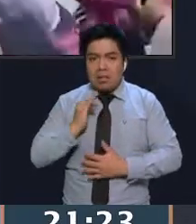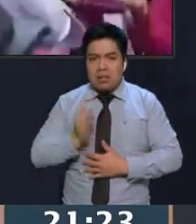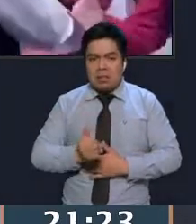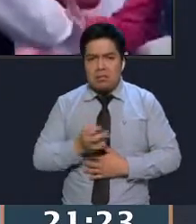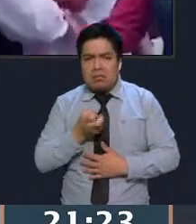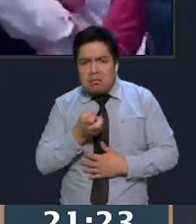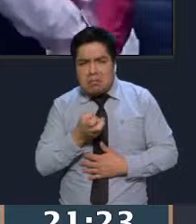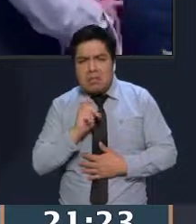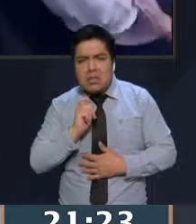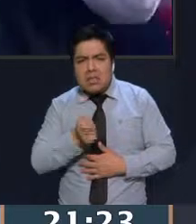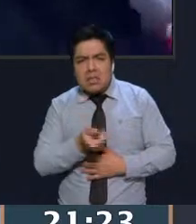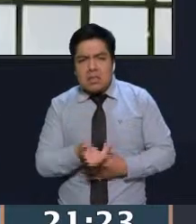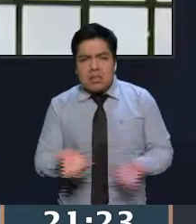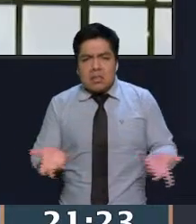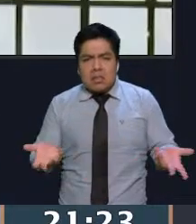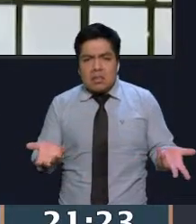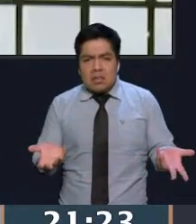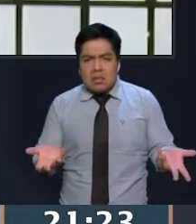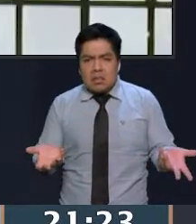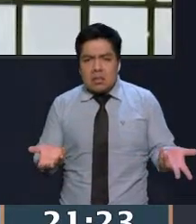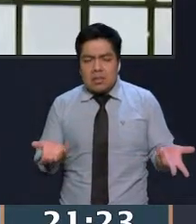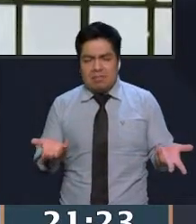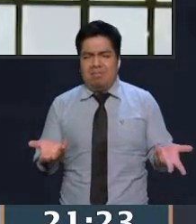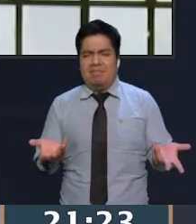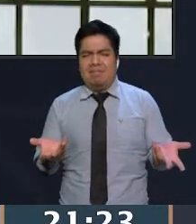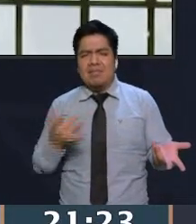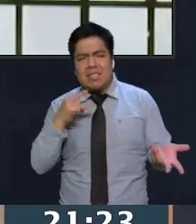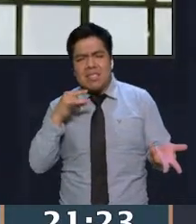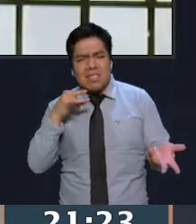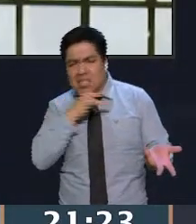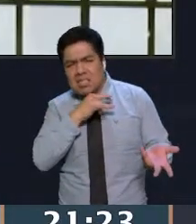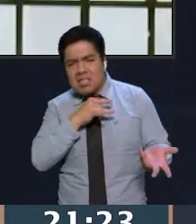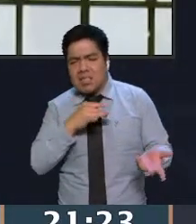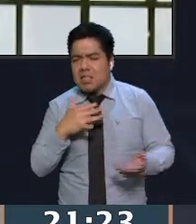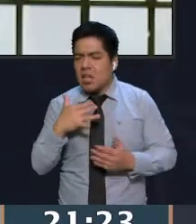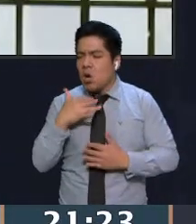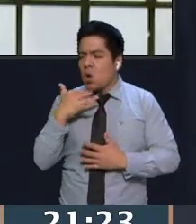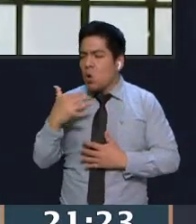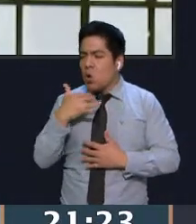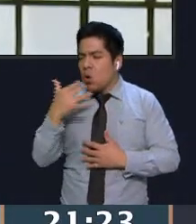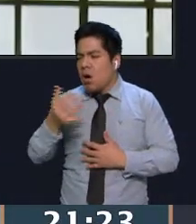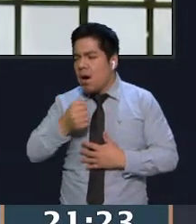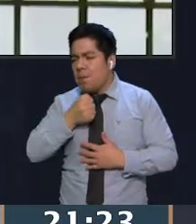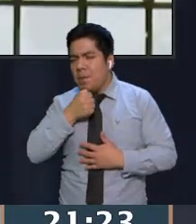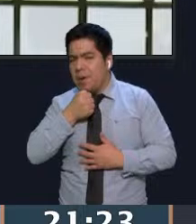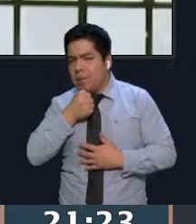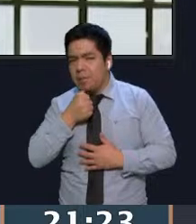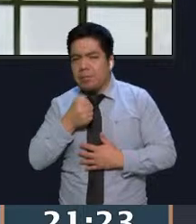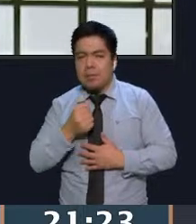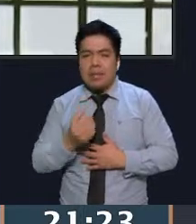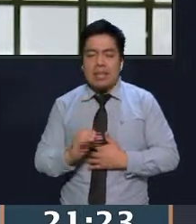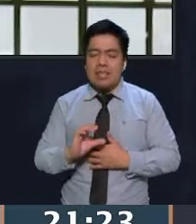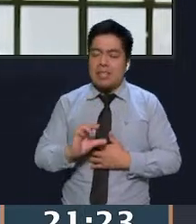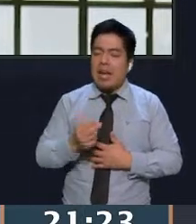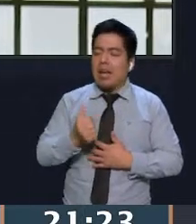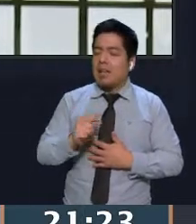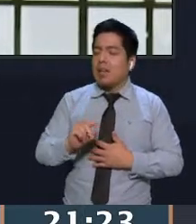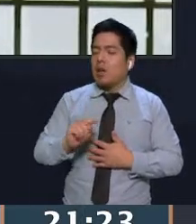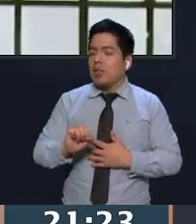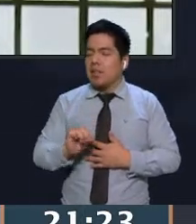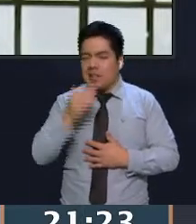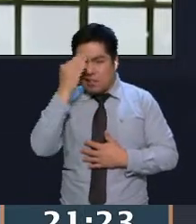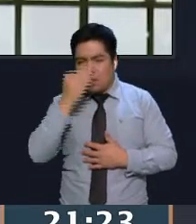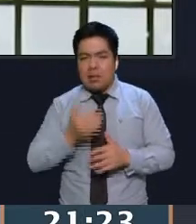esto? Pues implica la forma más burda de la corrupción en el gremio periodístico, que es el chayote, el soborno,